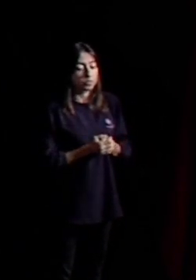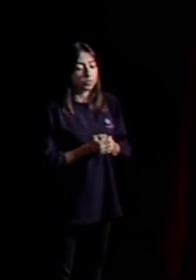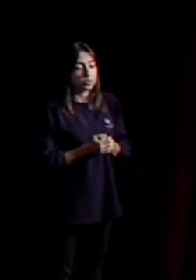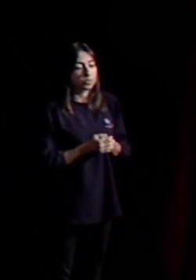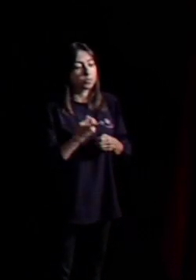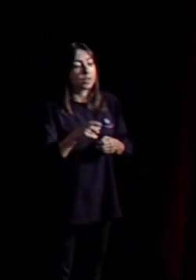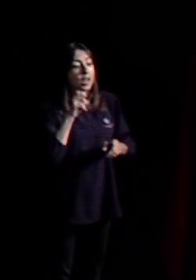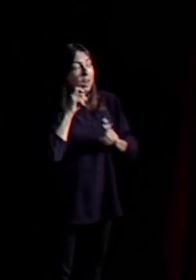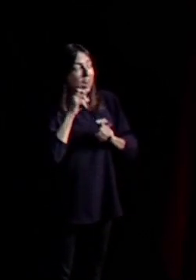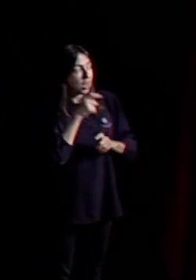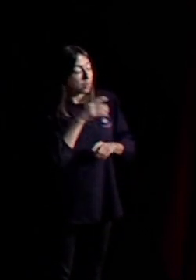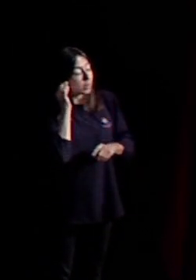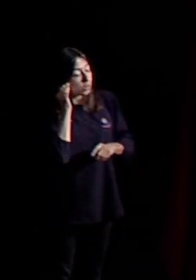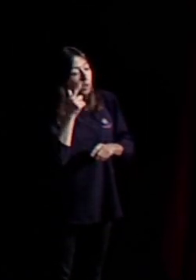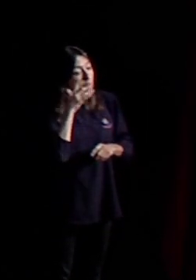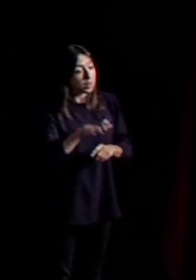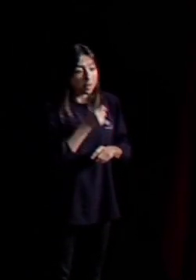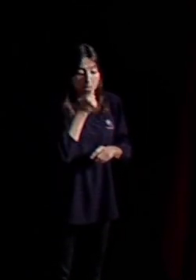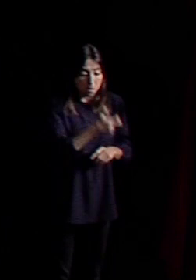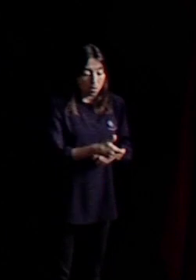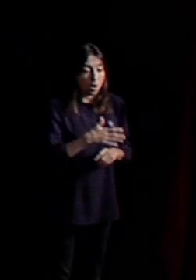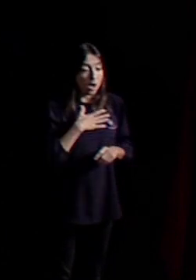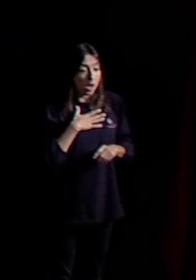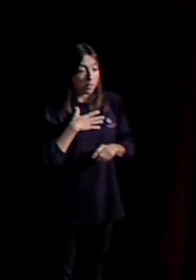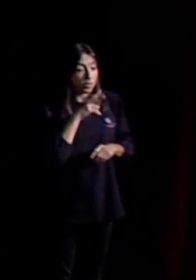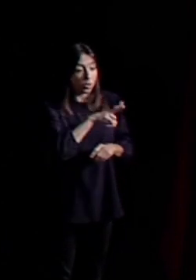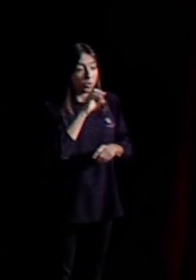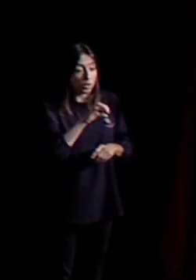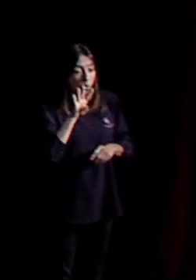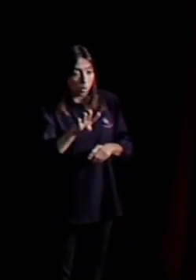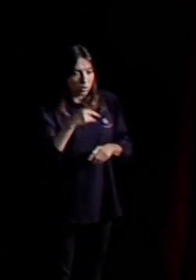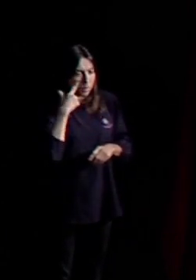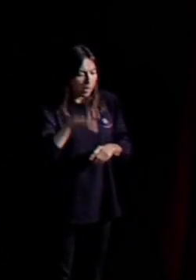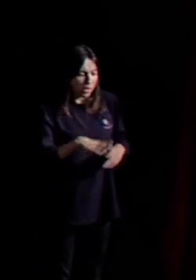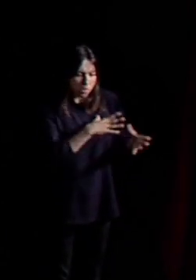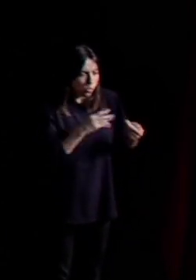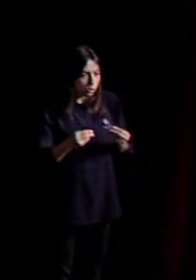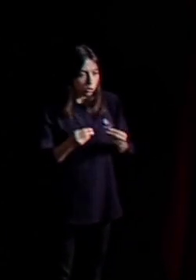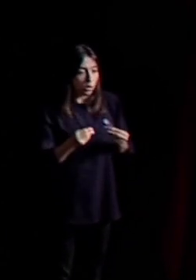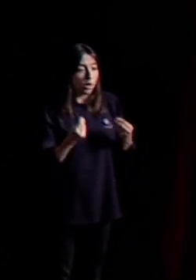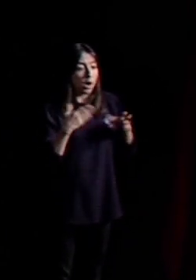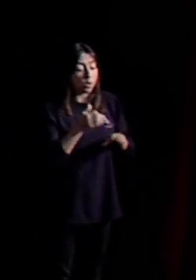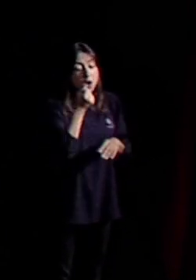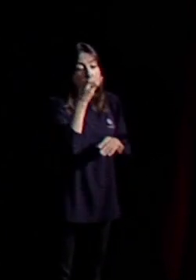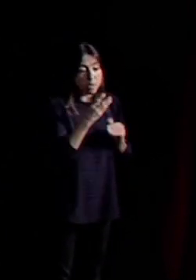que a la periodista le parecían pocos, a mí ya 204 ya me parecen muchos, aunque sea un número